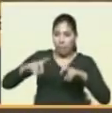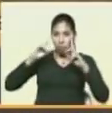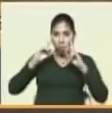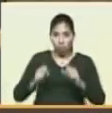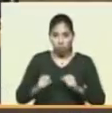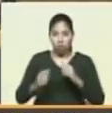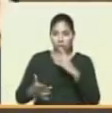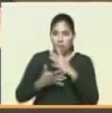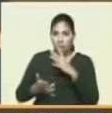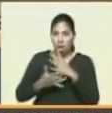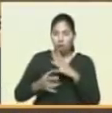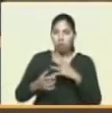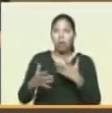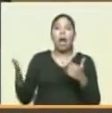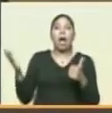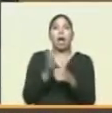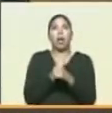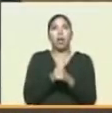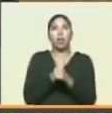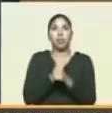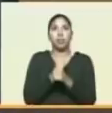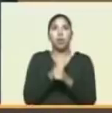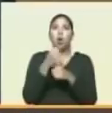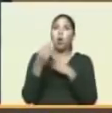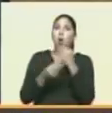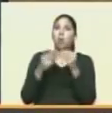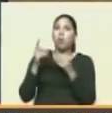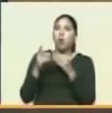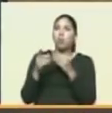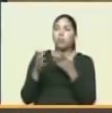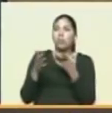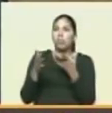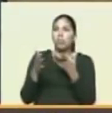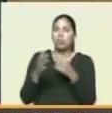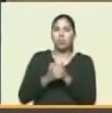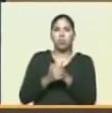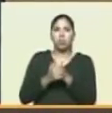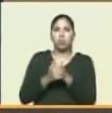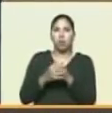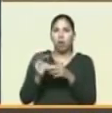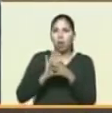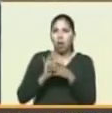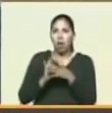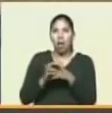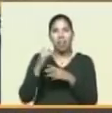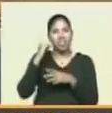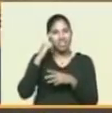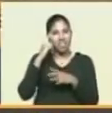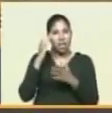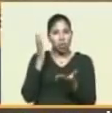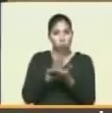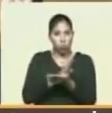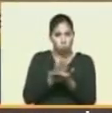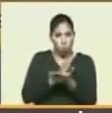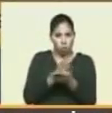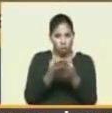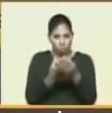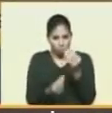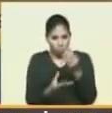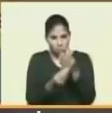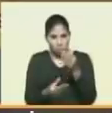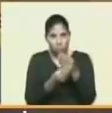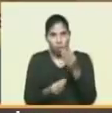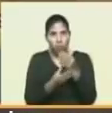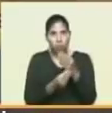populares descubrieron la fórmula de ese sustrato. Y con almidón de yuca, con almidón de papa y con polvo